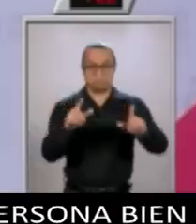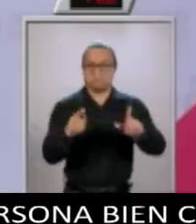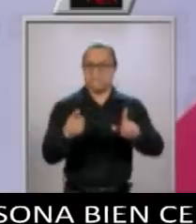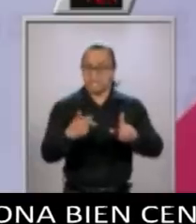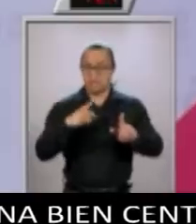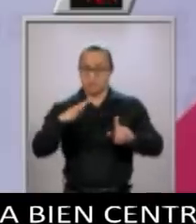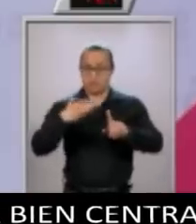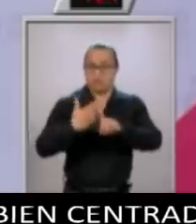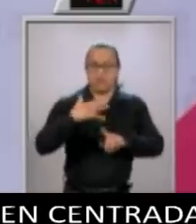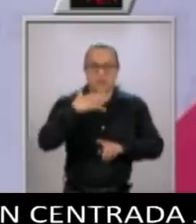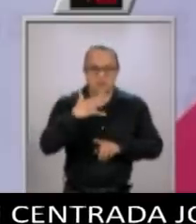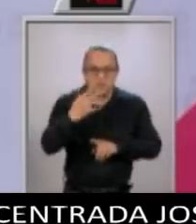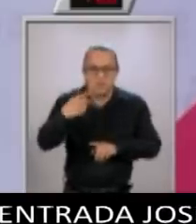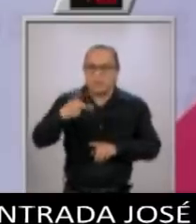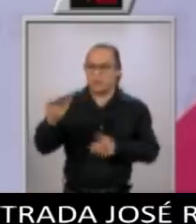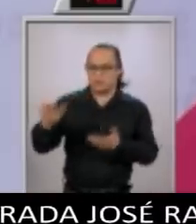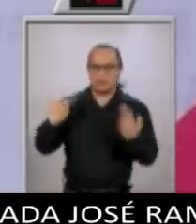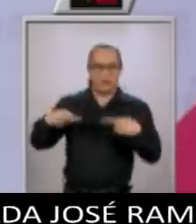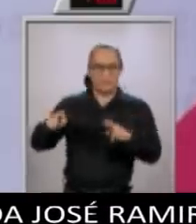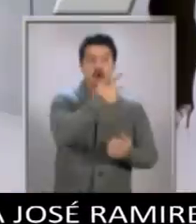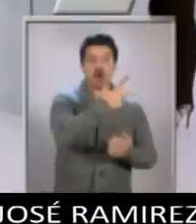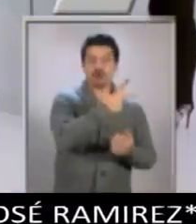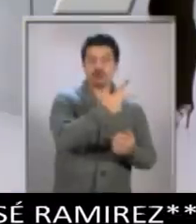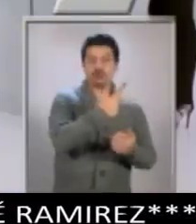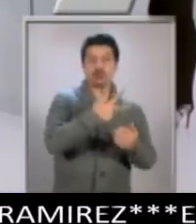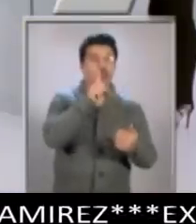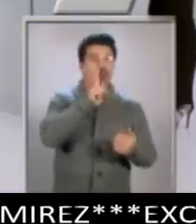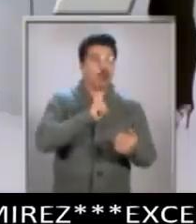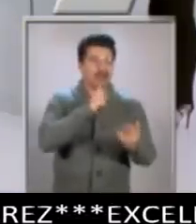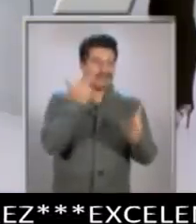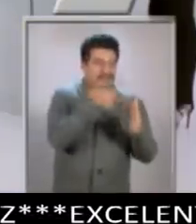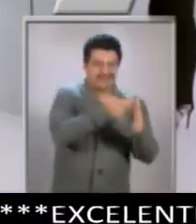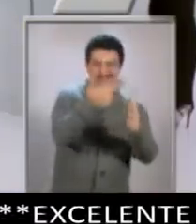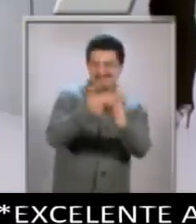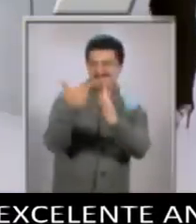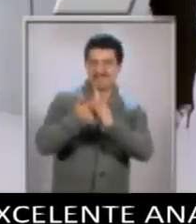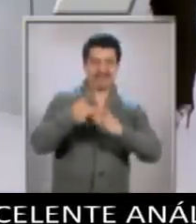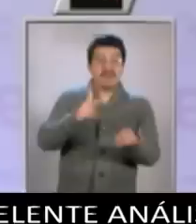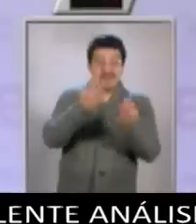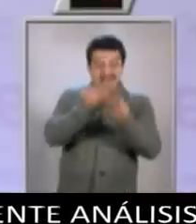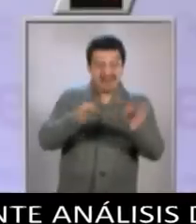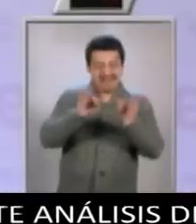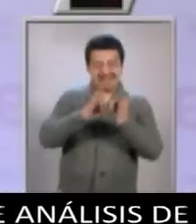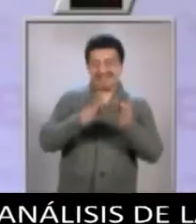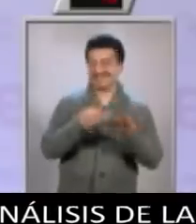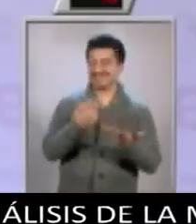pues decidió una de las dos campañas enfocarse